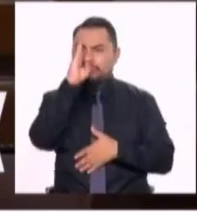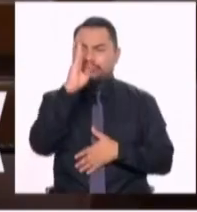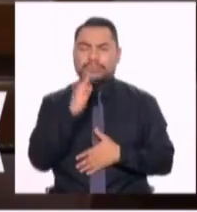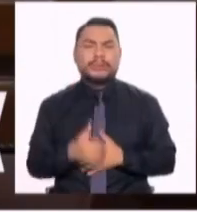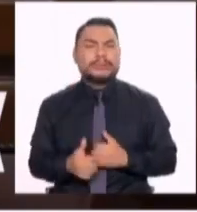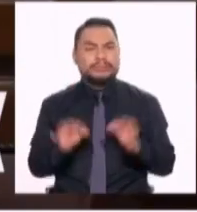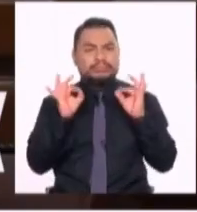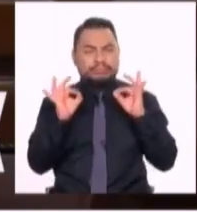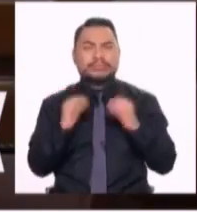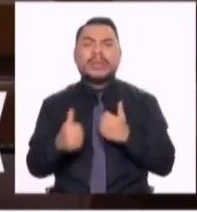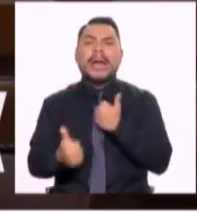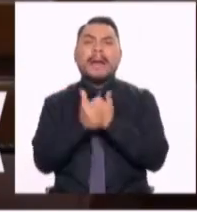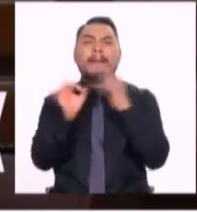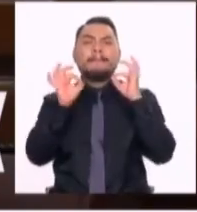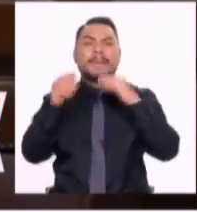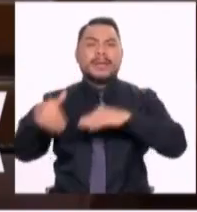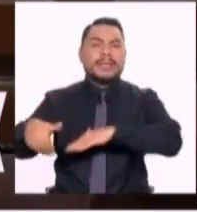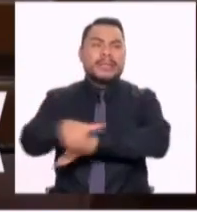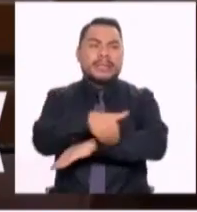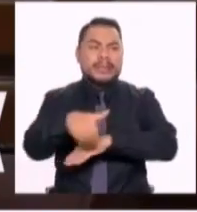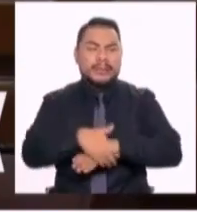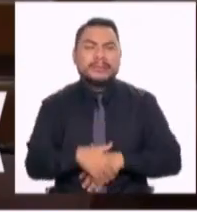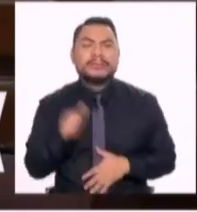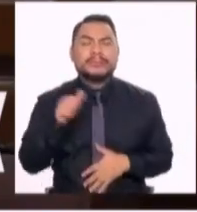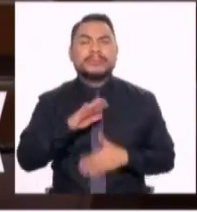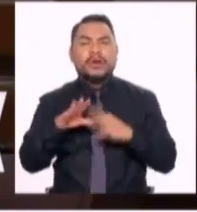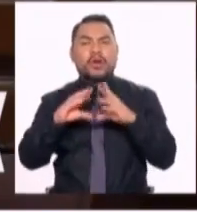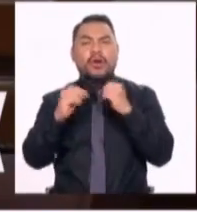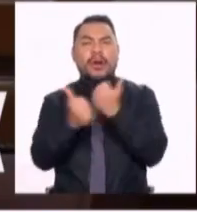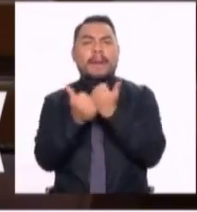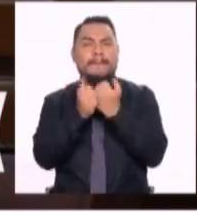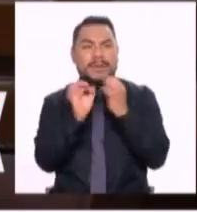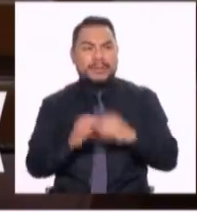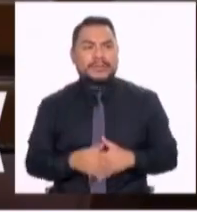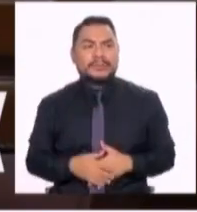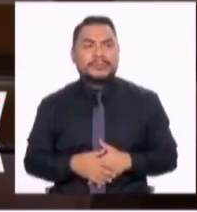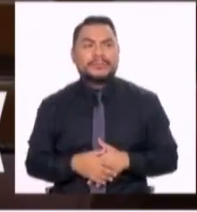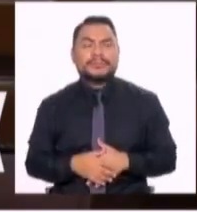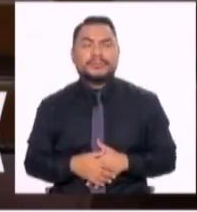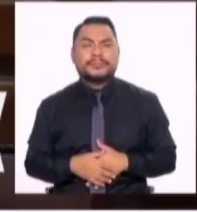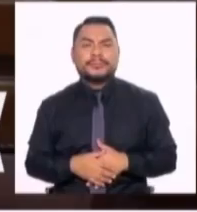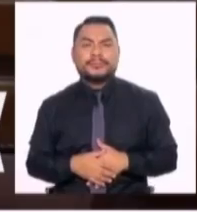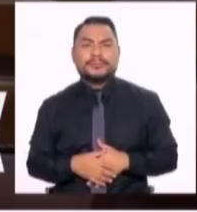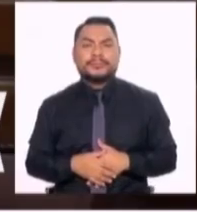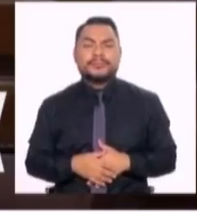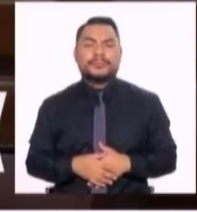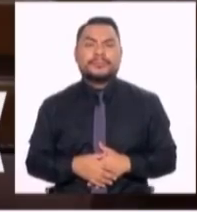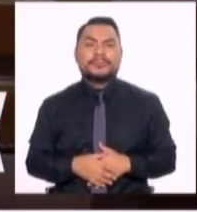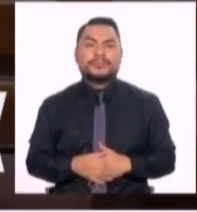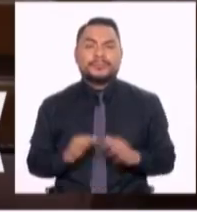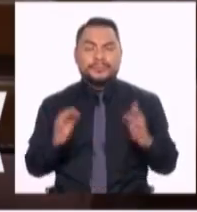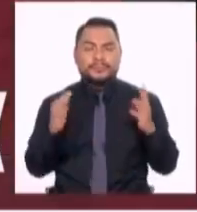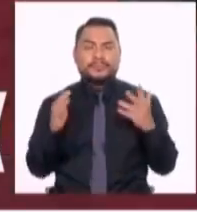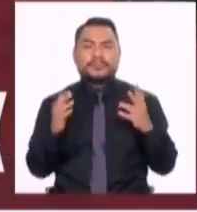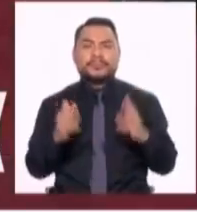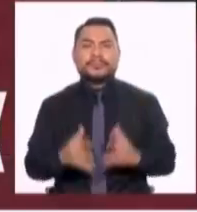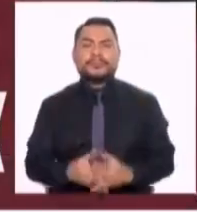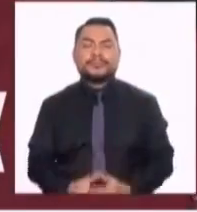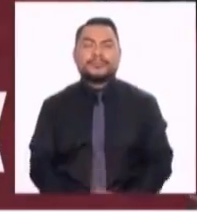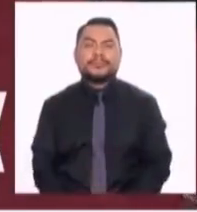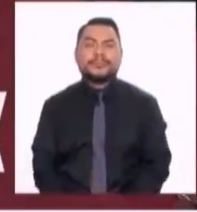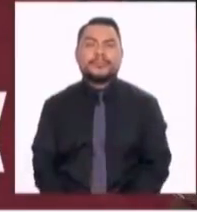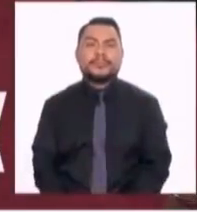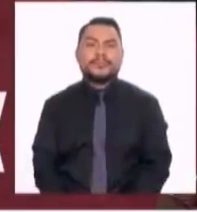ha significado el gobierno de su antecesor, el señor Castillo. Ah, oiga, por Dios, podría echarme seguramente 2-3 horas hablando de ese